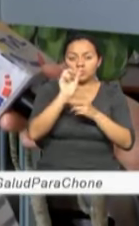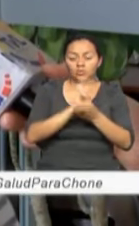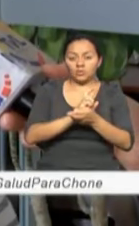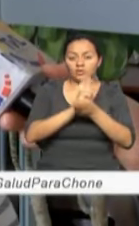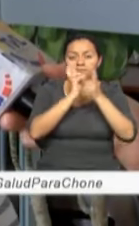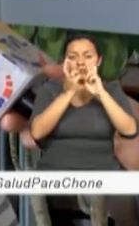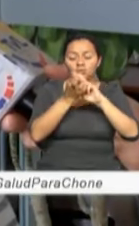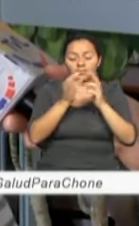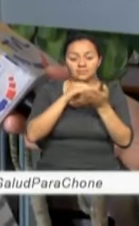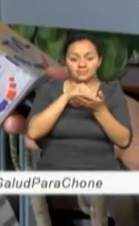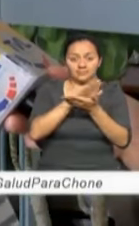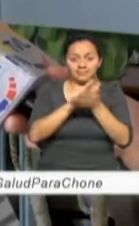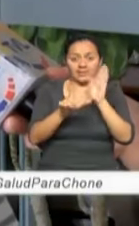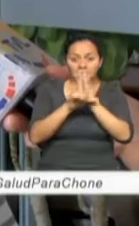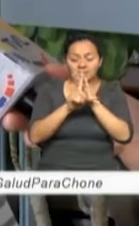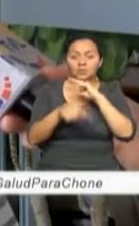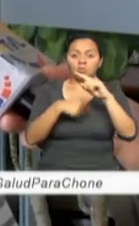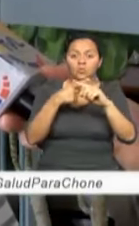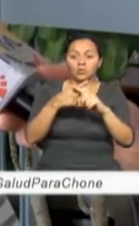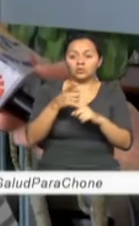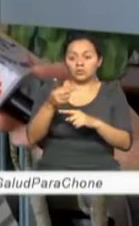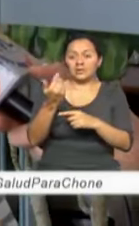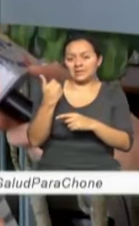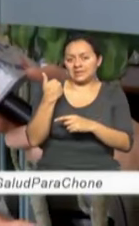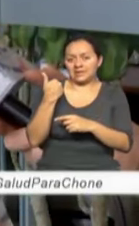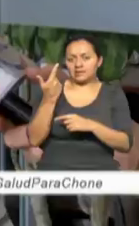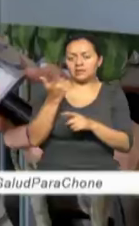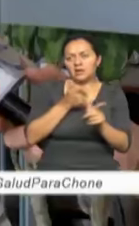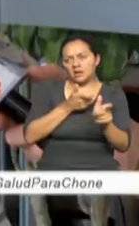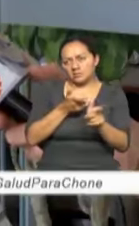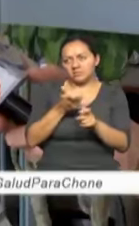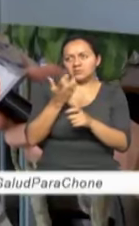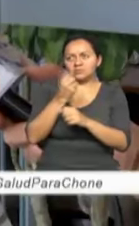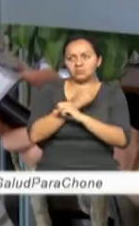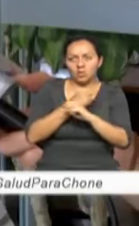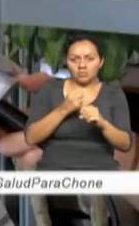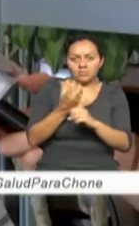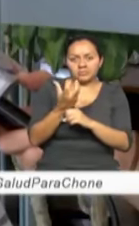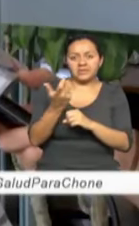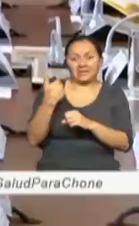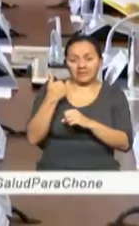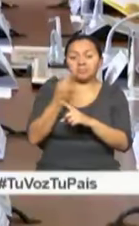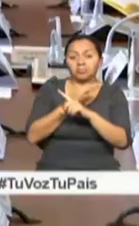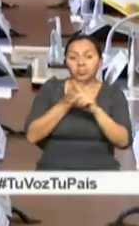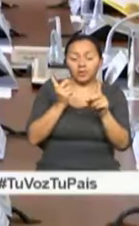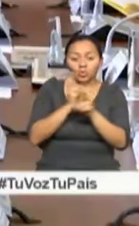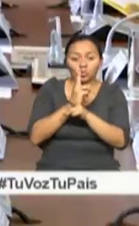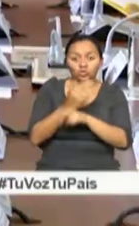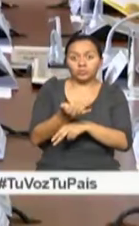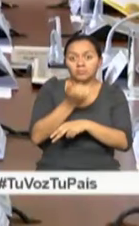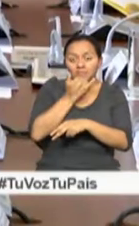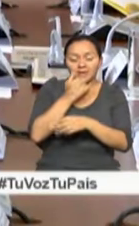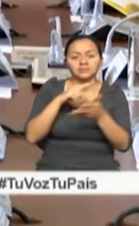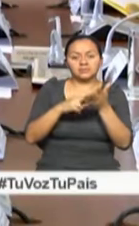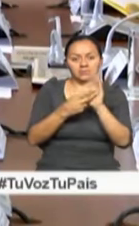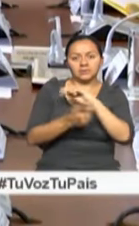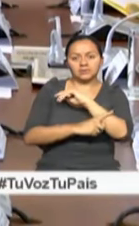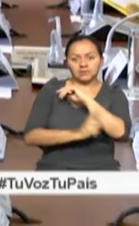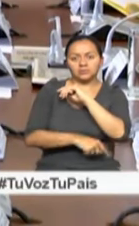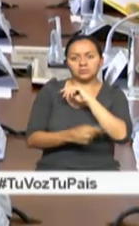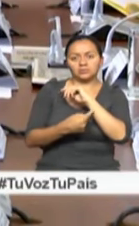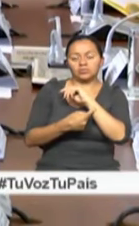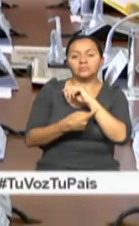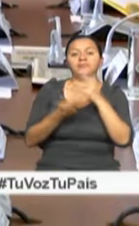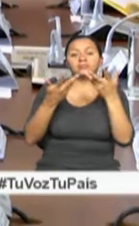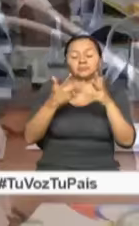Código tipifique cualquier mal uso de materiales nucleares en nuestro país. Por su parte, el legislador del Movimiento Creo,